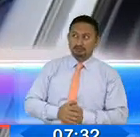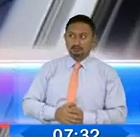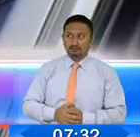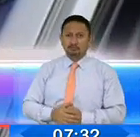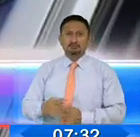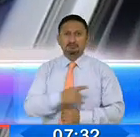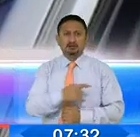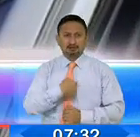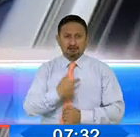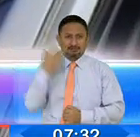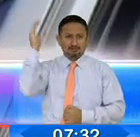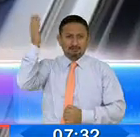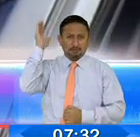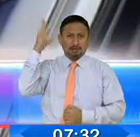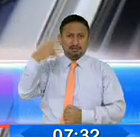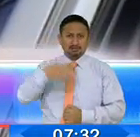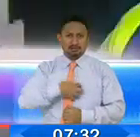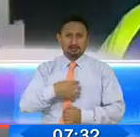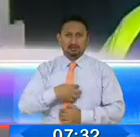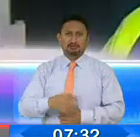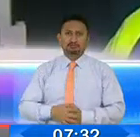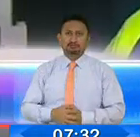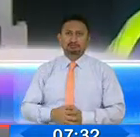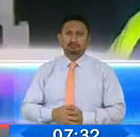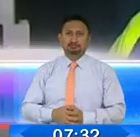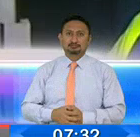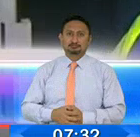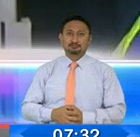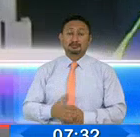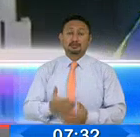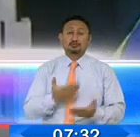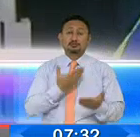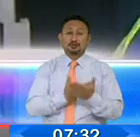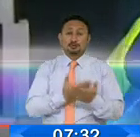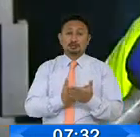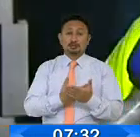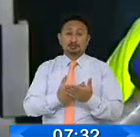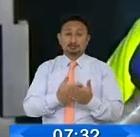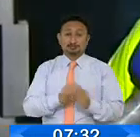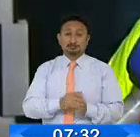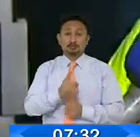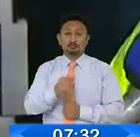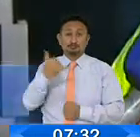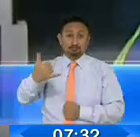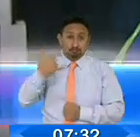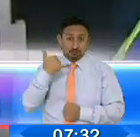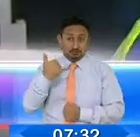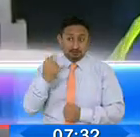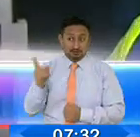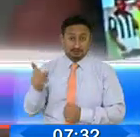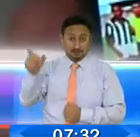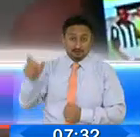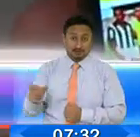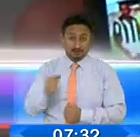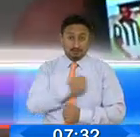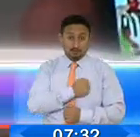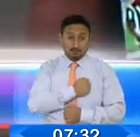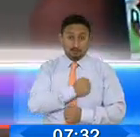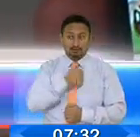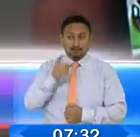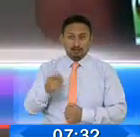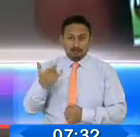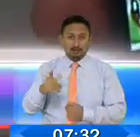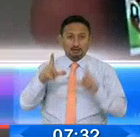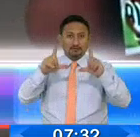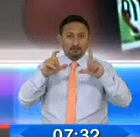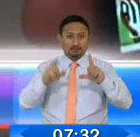son hinchas del Barcelona Sporting Club. Las evidencias, tenemos un teléfono celular del sospechoso en donde se